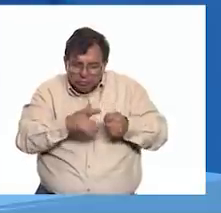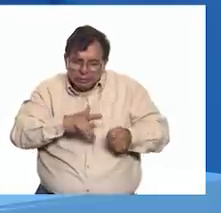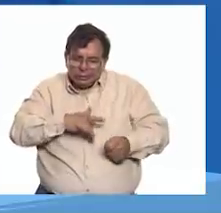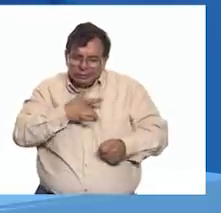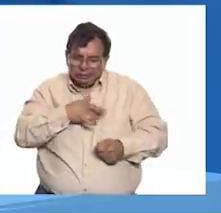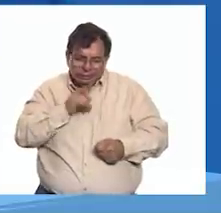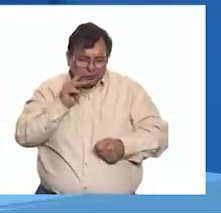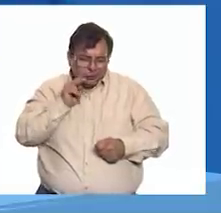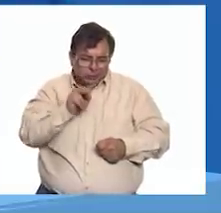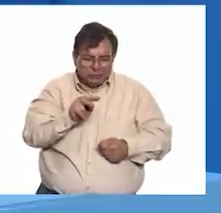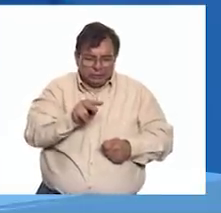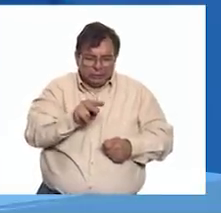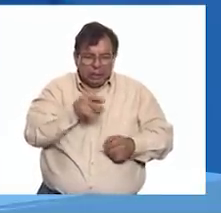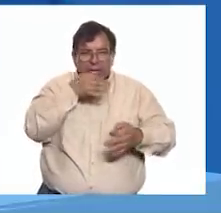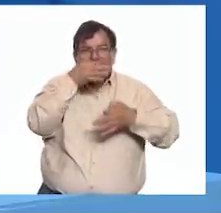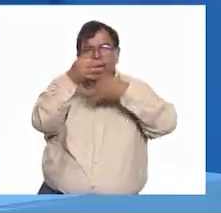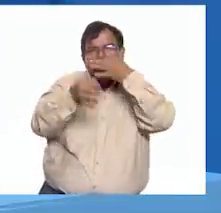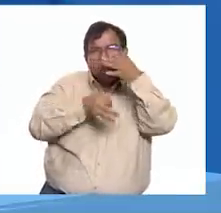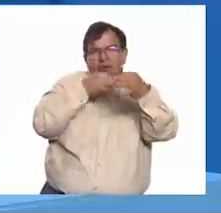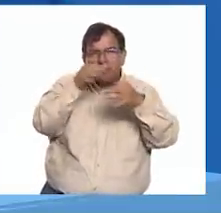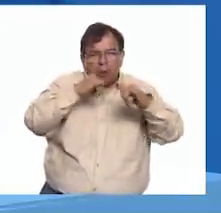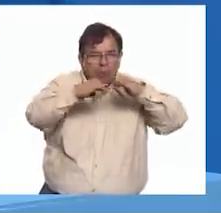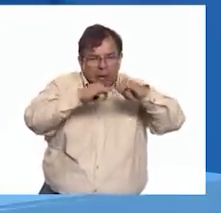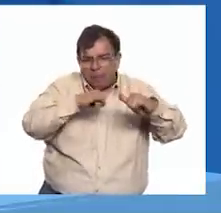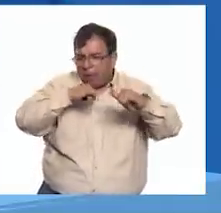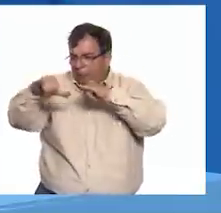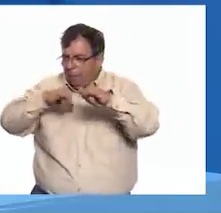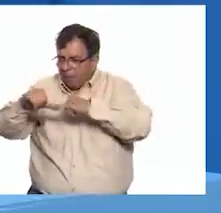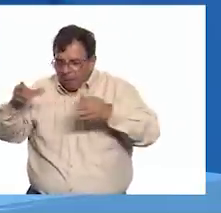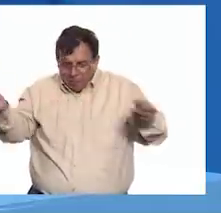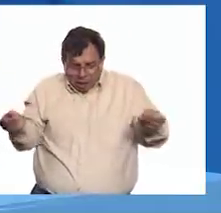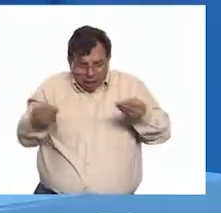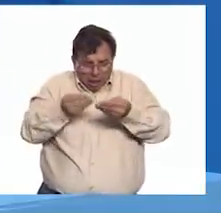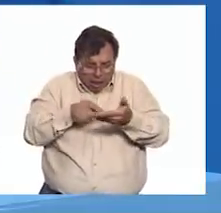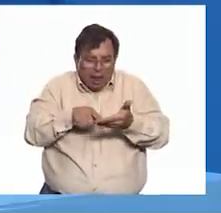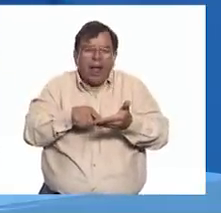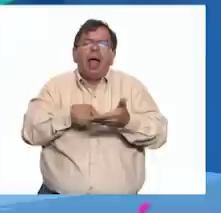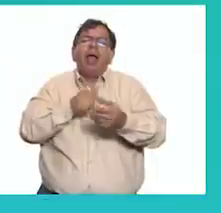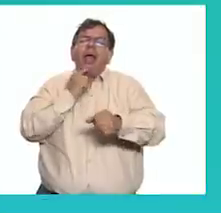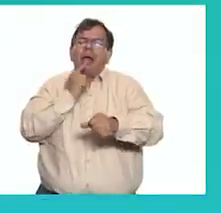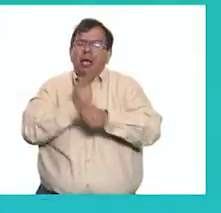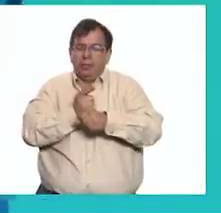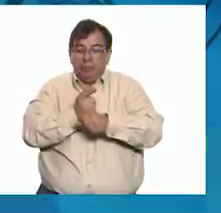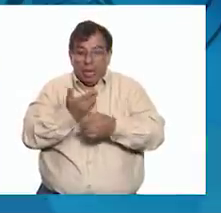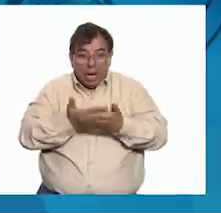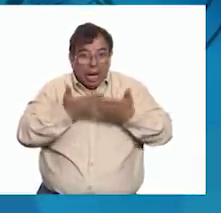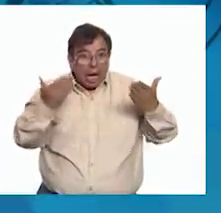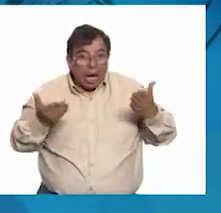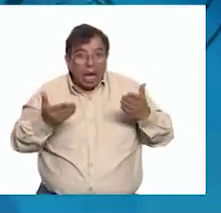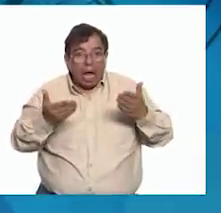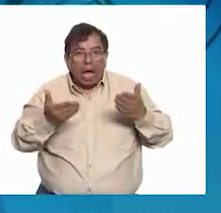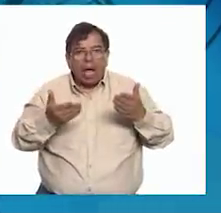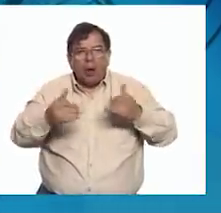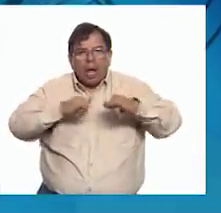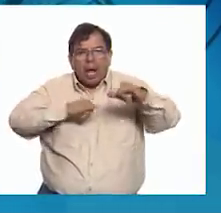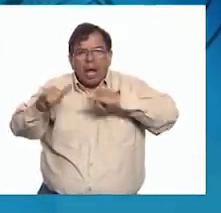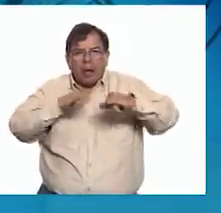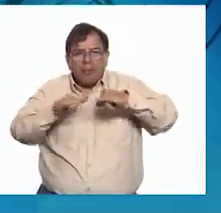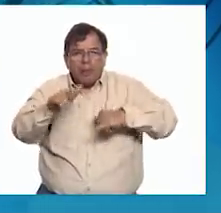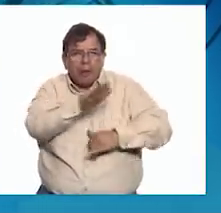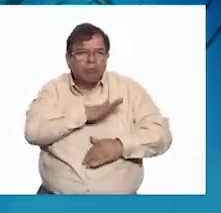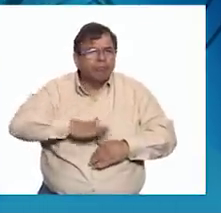por relacionar la información de varios mapas. Uh-huh. Ahora es el turno del mapa de regiones naturales en la